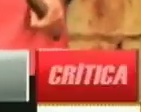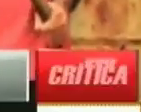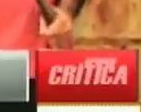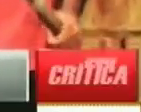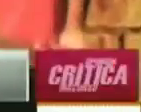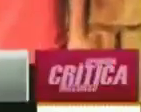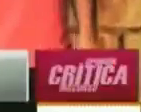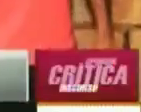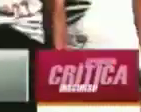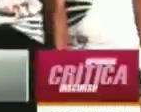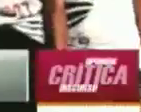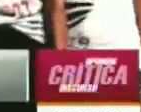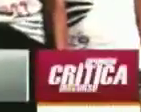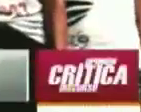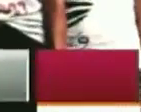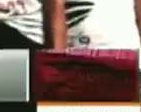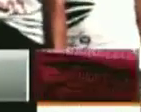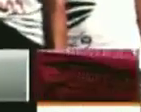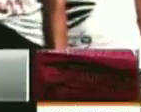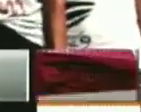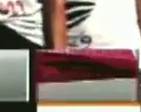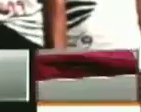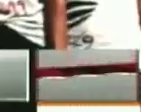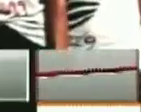para nadie.